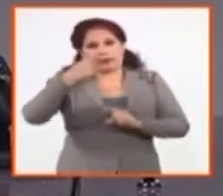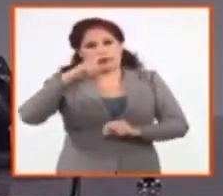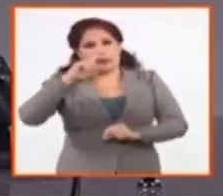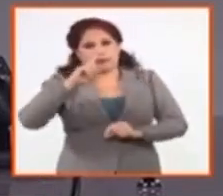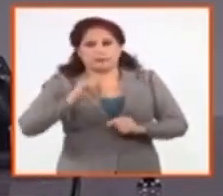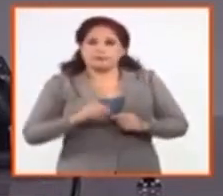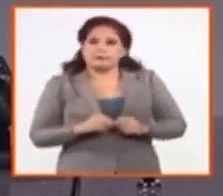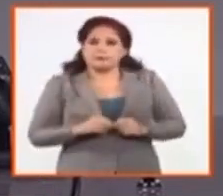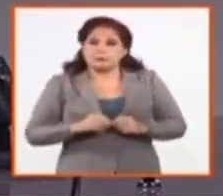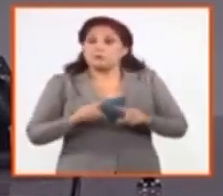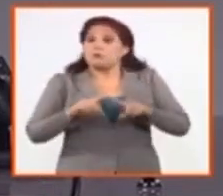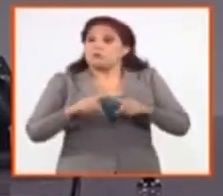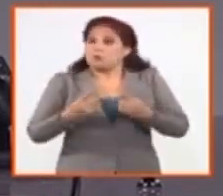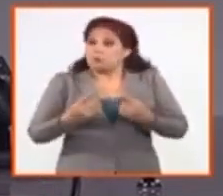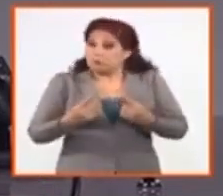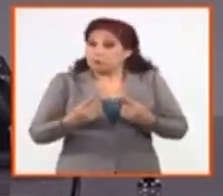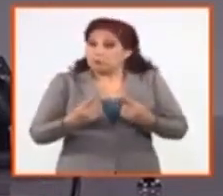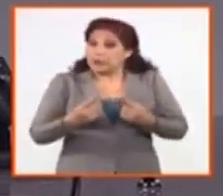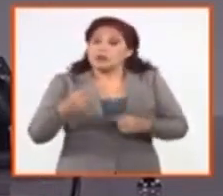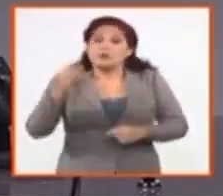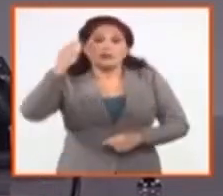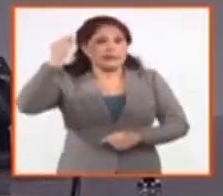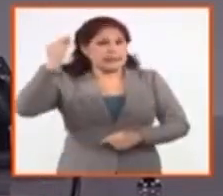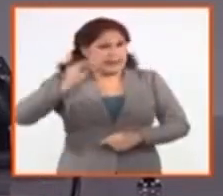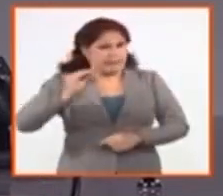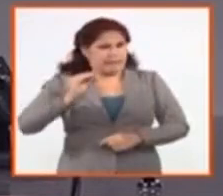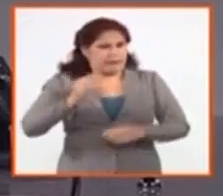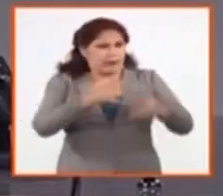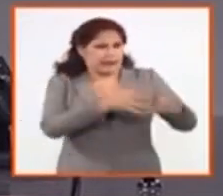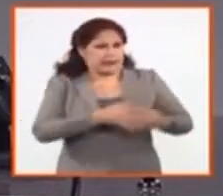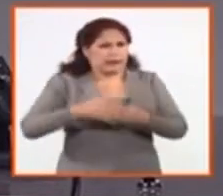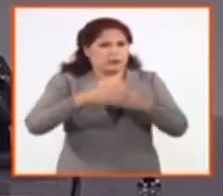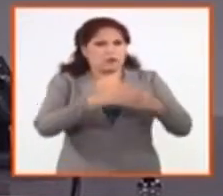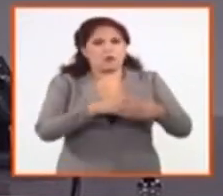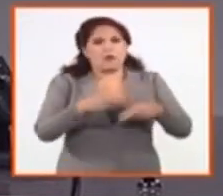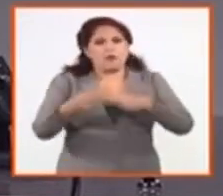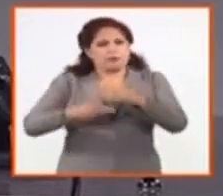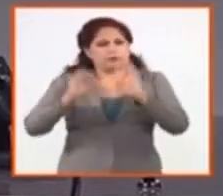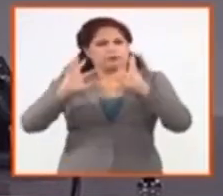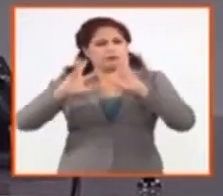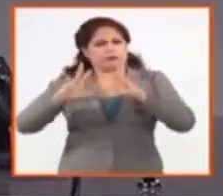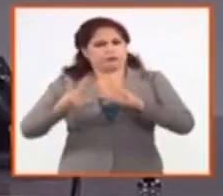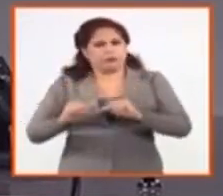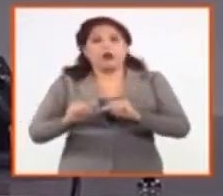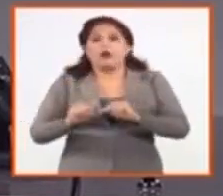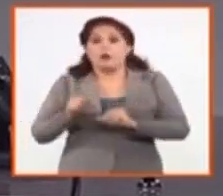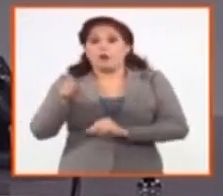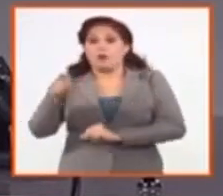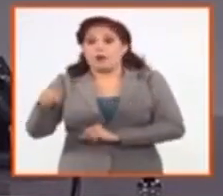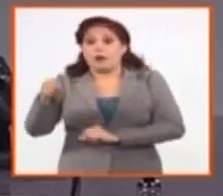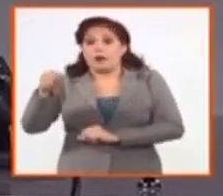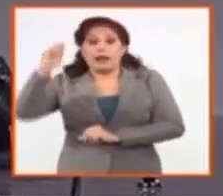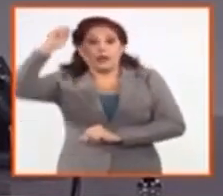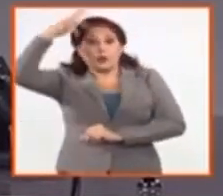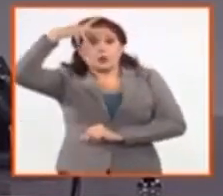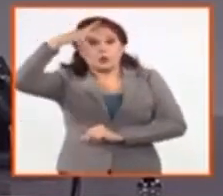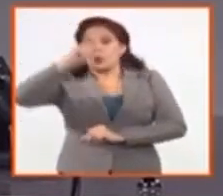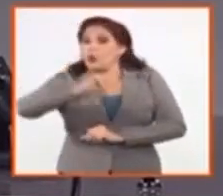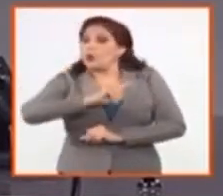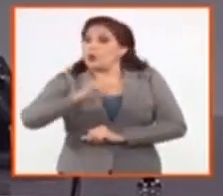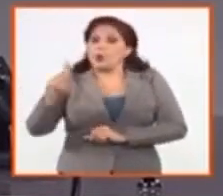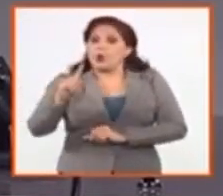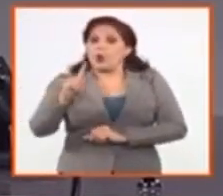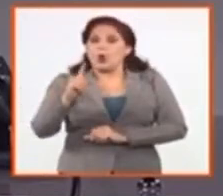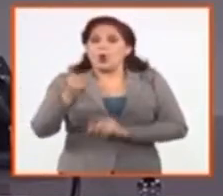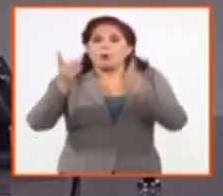No obstante, indudablemente hay conciencia de que Trump no fue muy